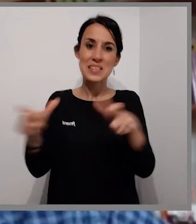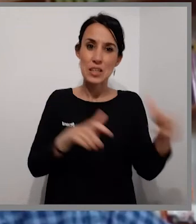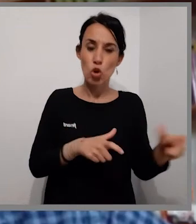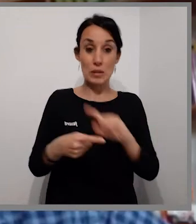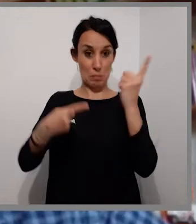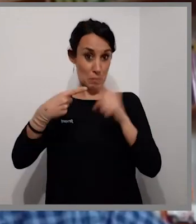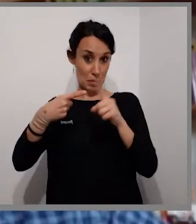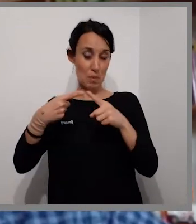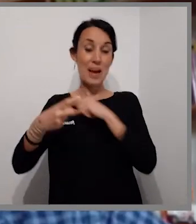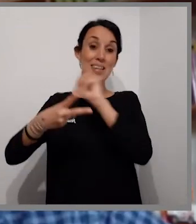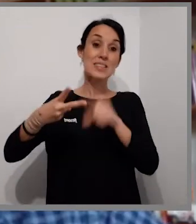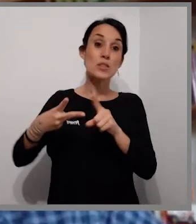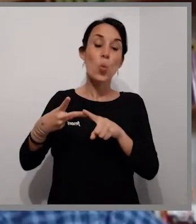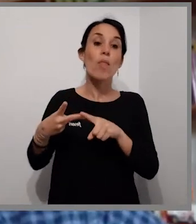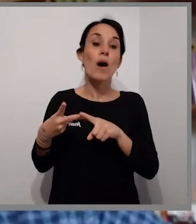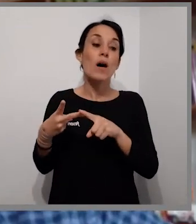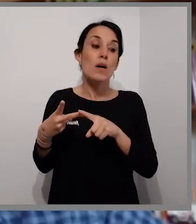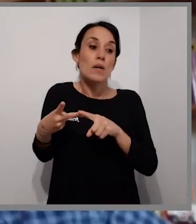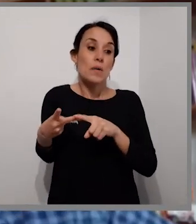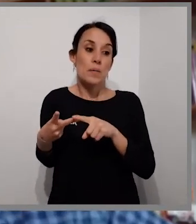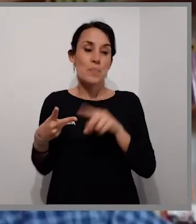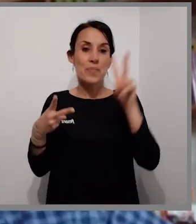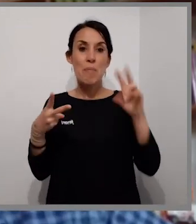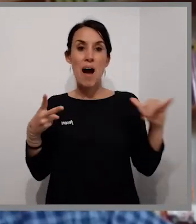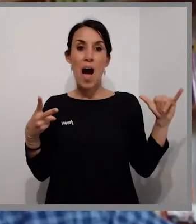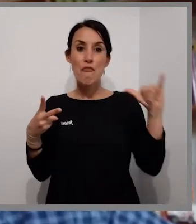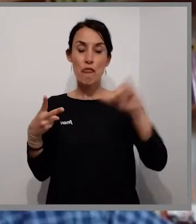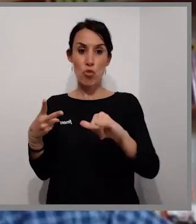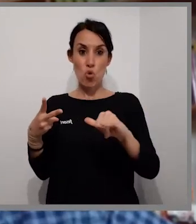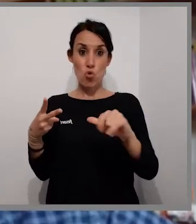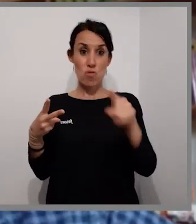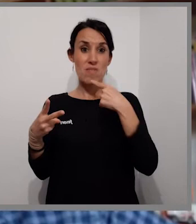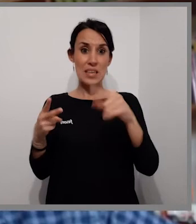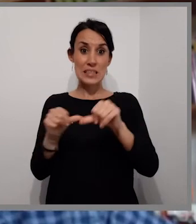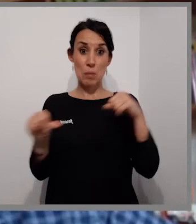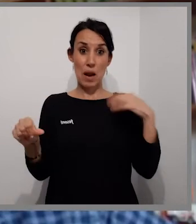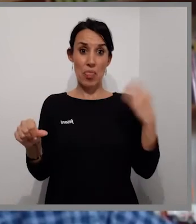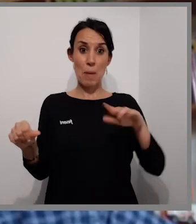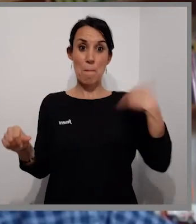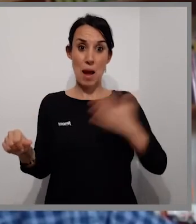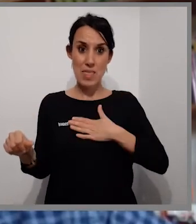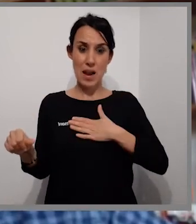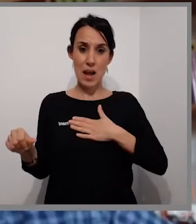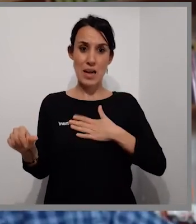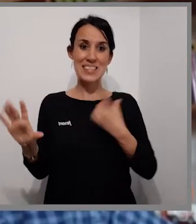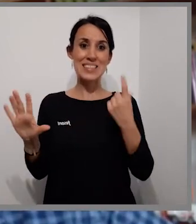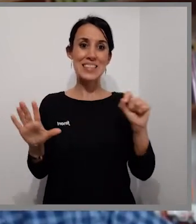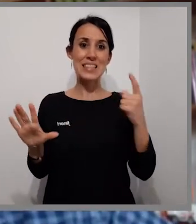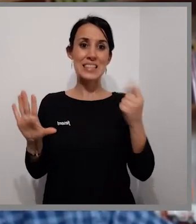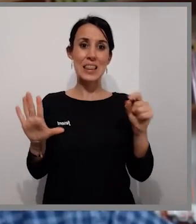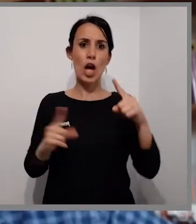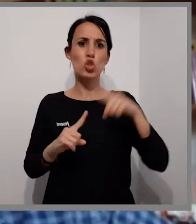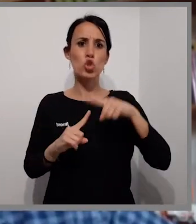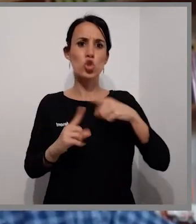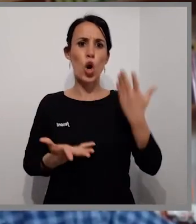sectores? Esa sería la primera pregunta. Y la segunda pregunta es relativa al avión que comentó esta semana que tenía que llegar mañana con